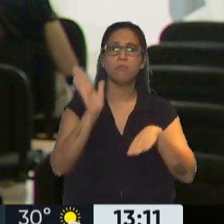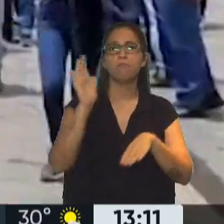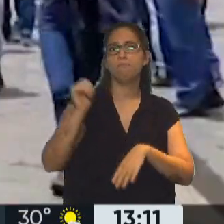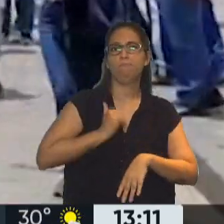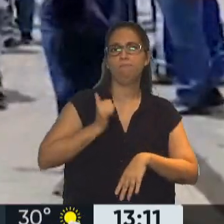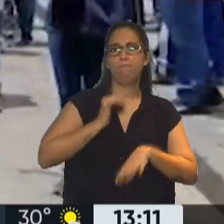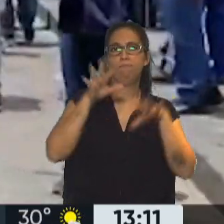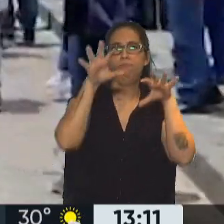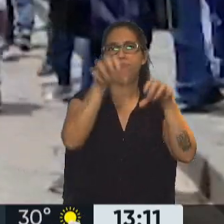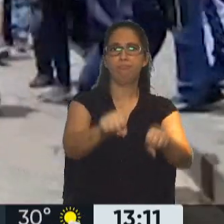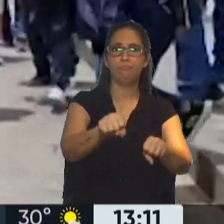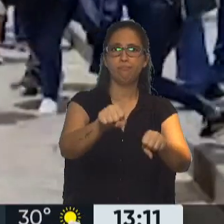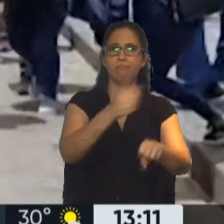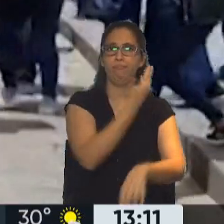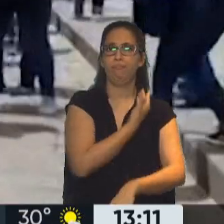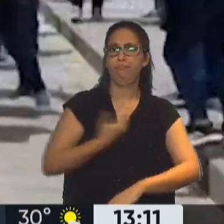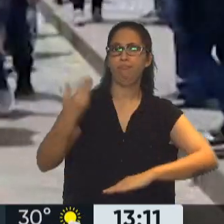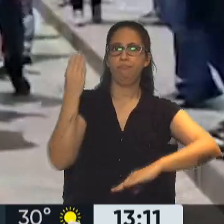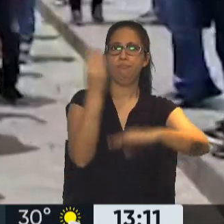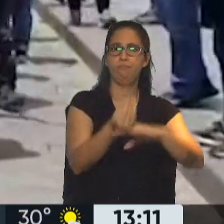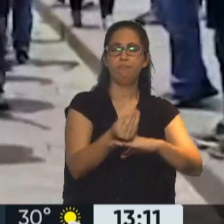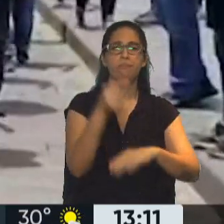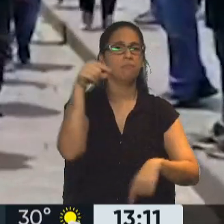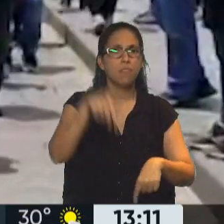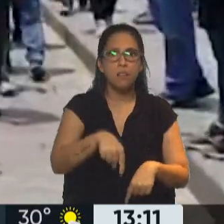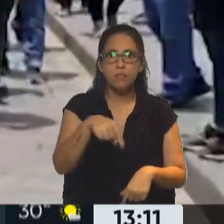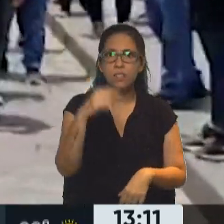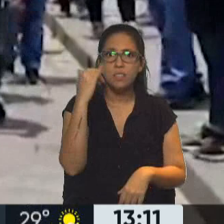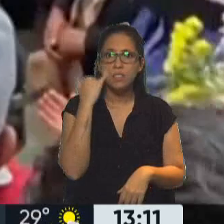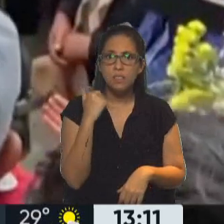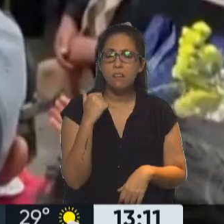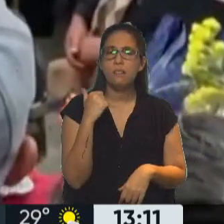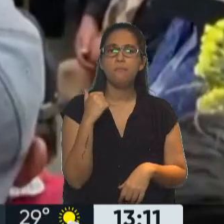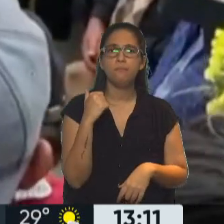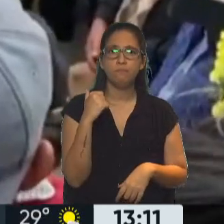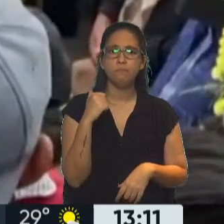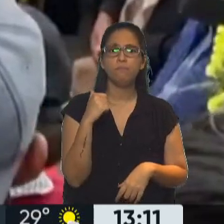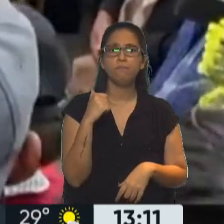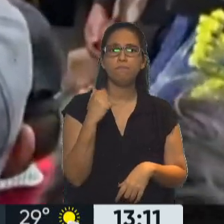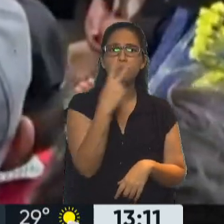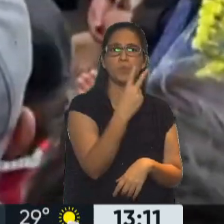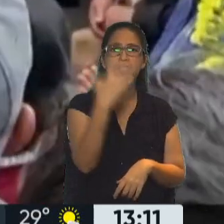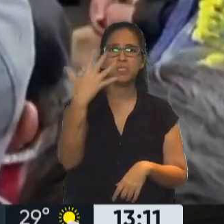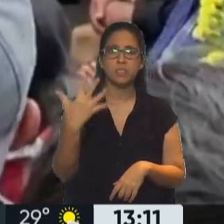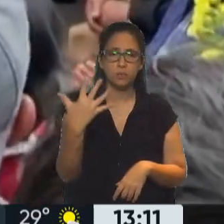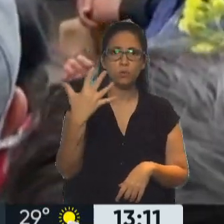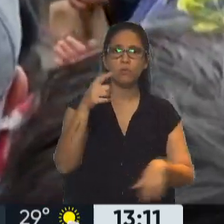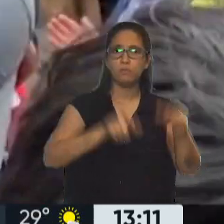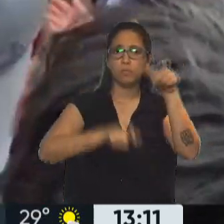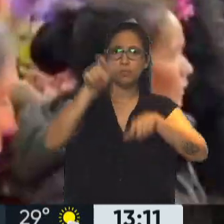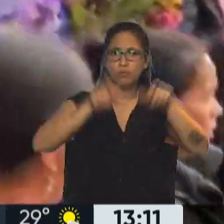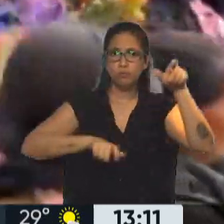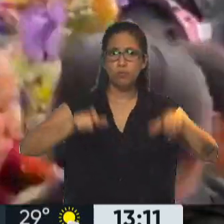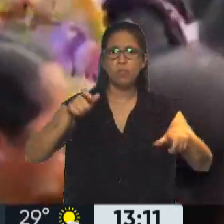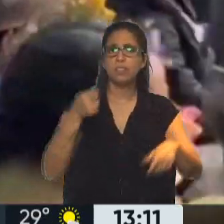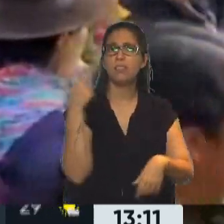Estado que ya tiene como consecuencia 25